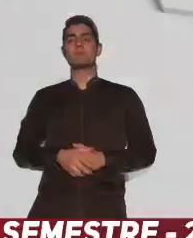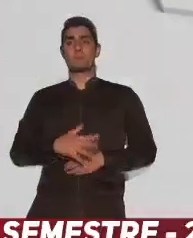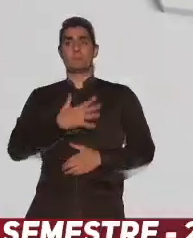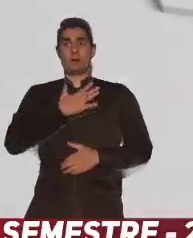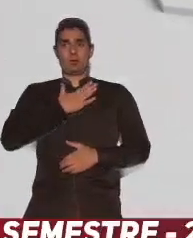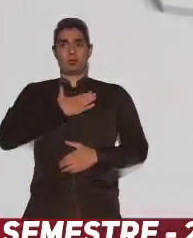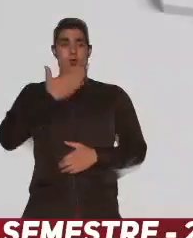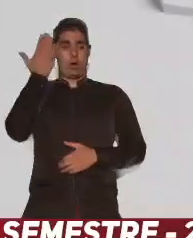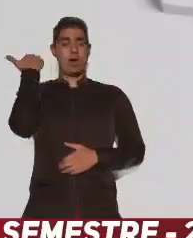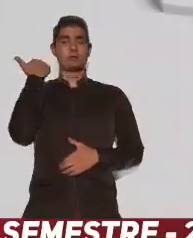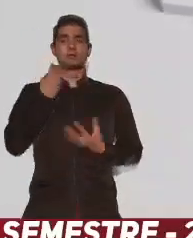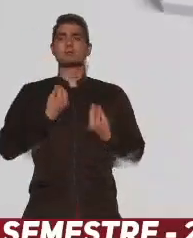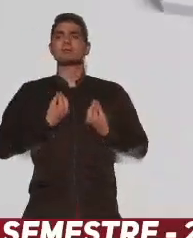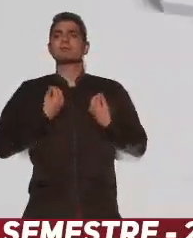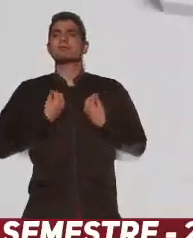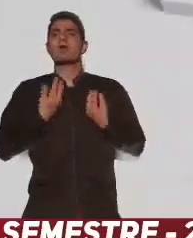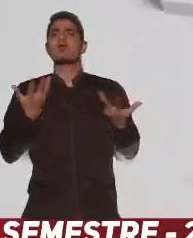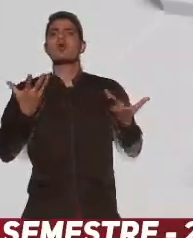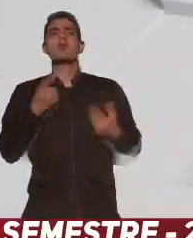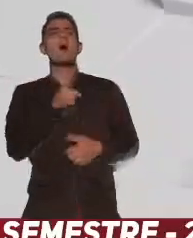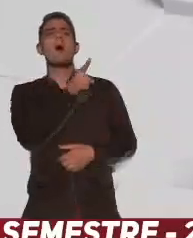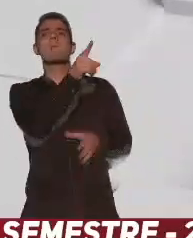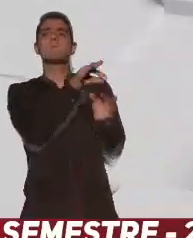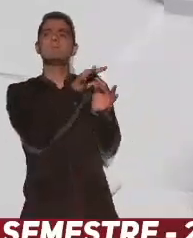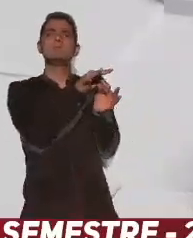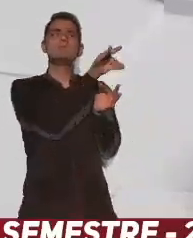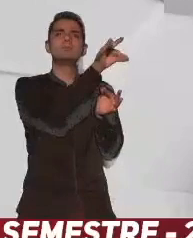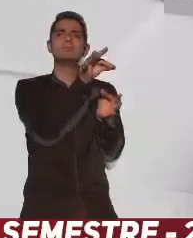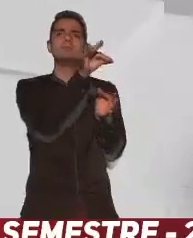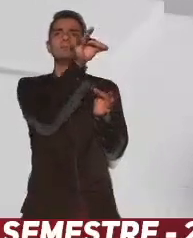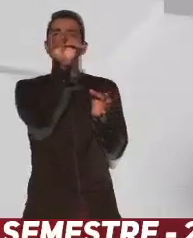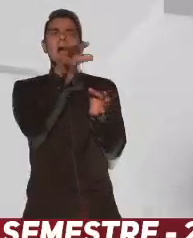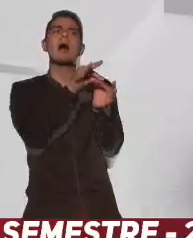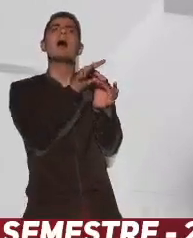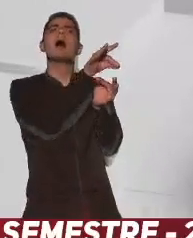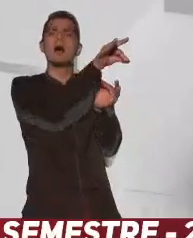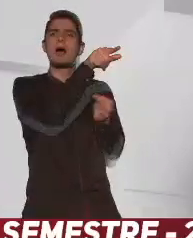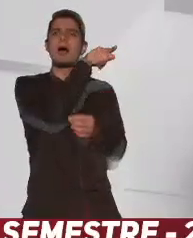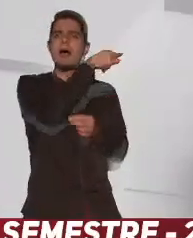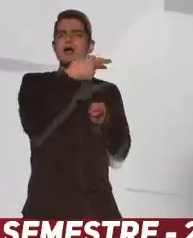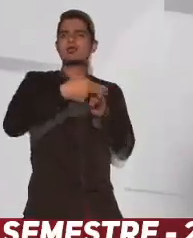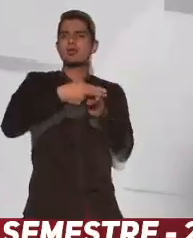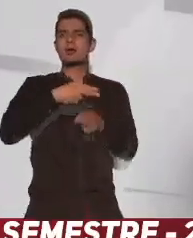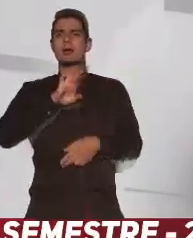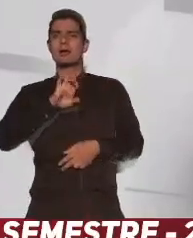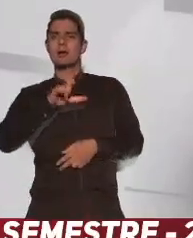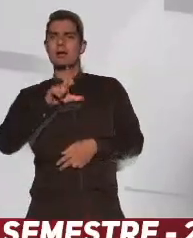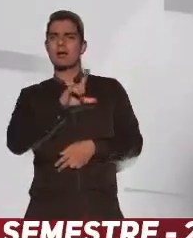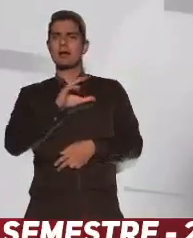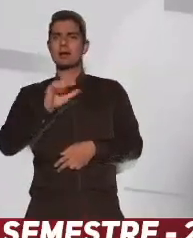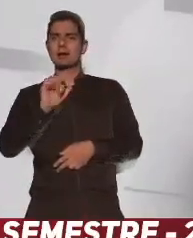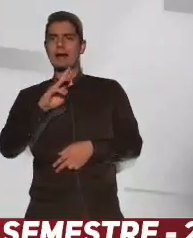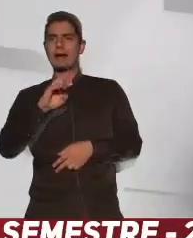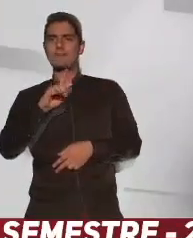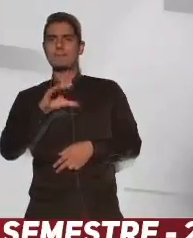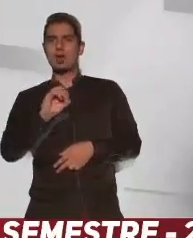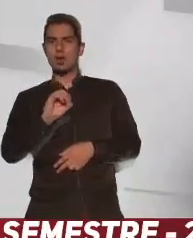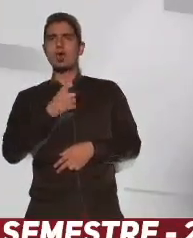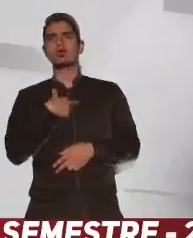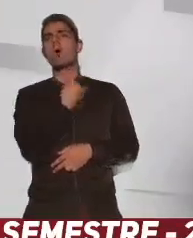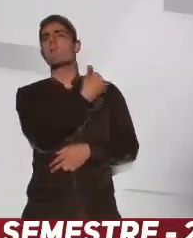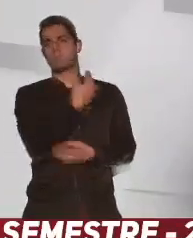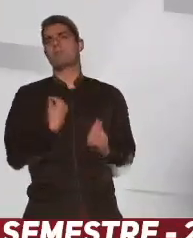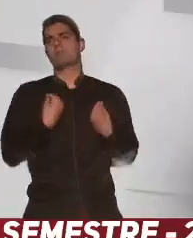las veredas del municipio, concretamente la vereda del Carmelo. Allí el ELN, me propiciaron 10